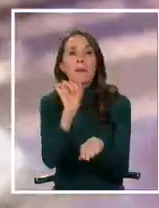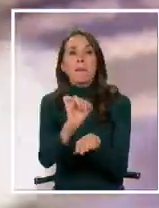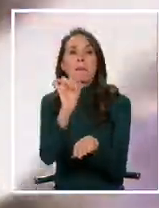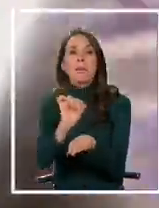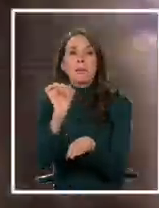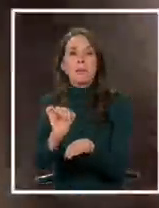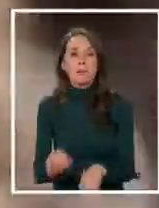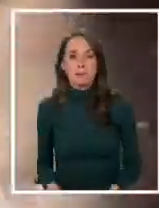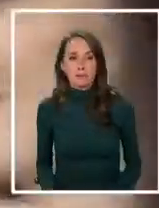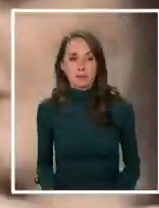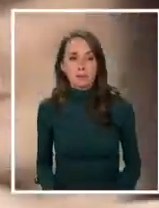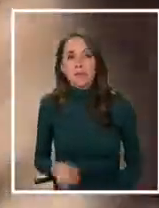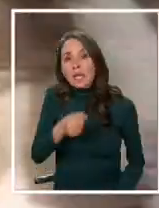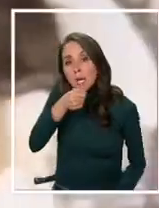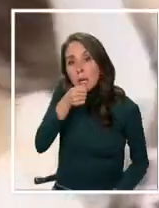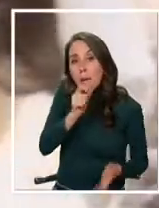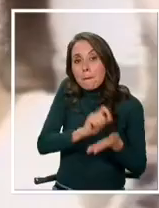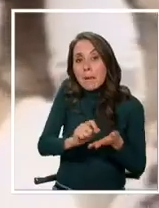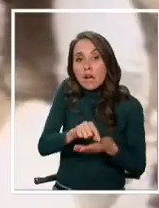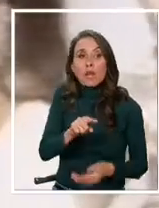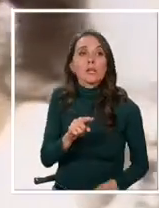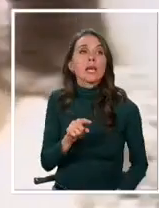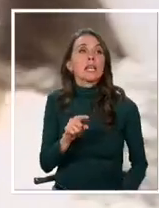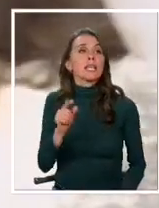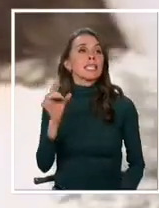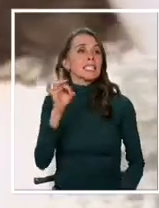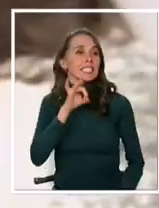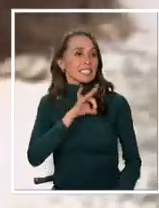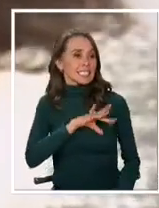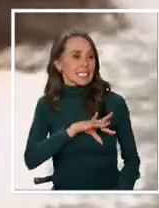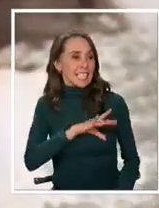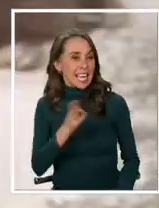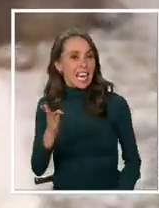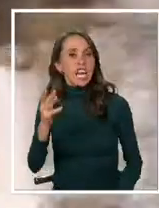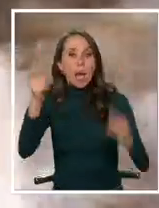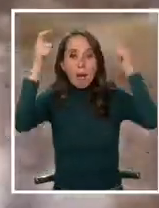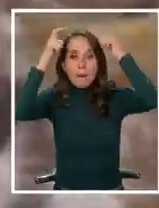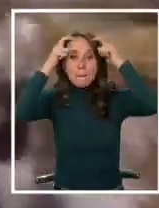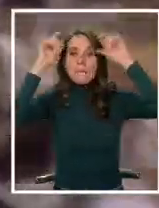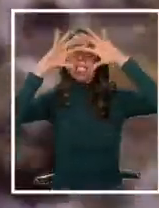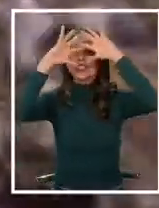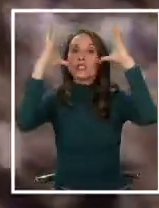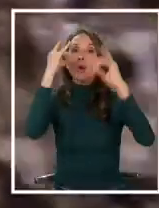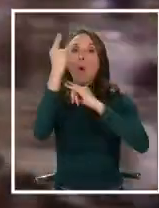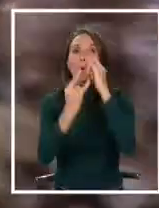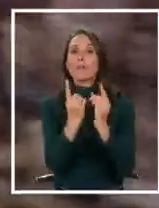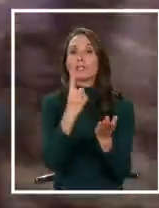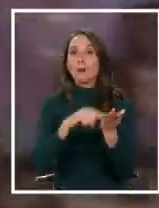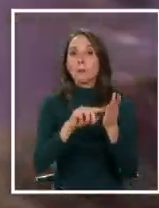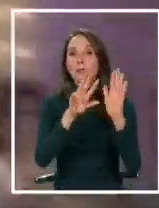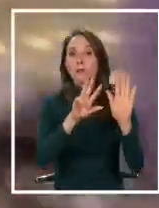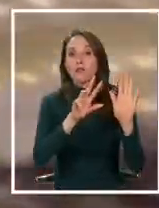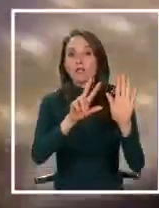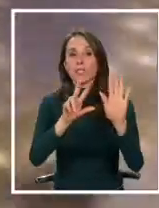Universo Es realmente emocionante la nueva Miss Universo